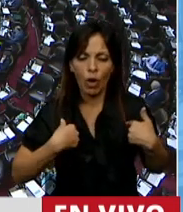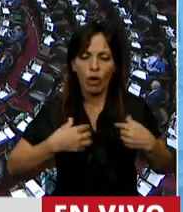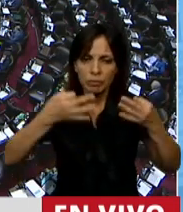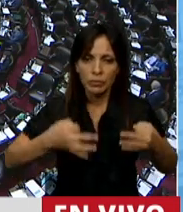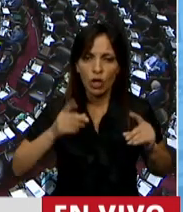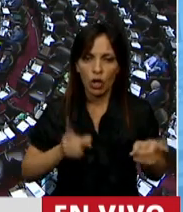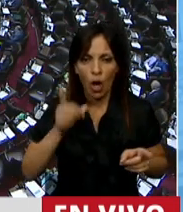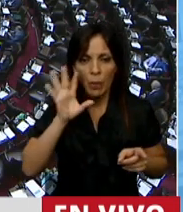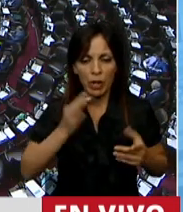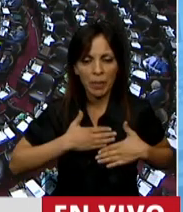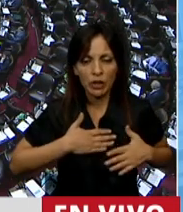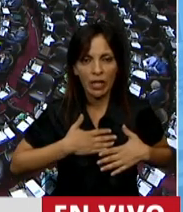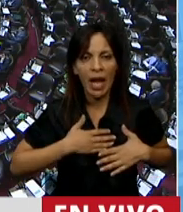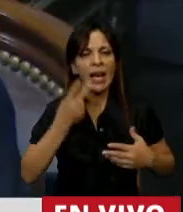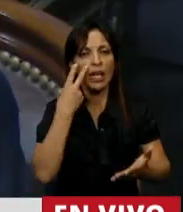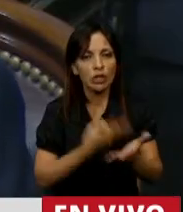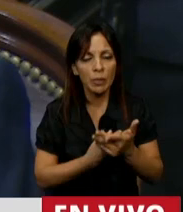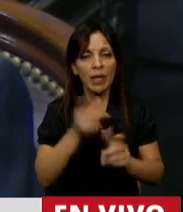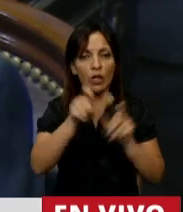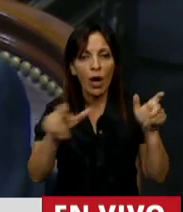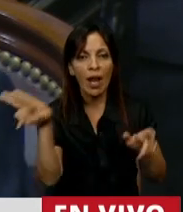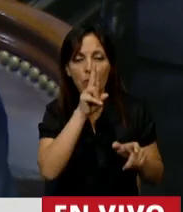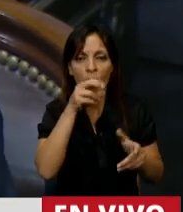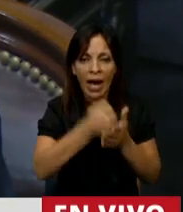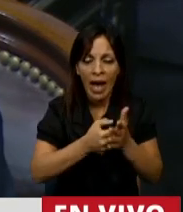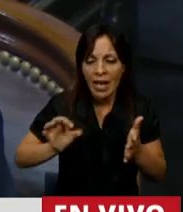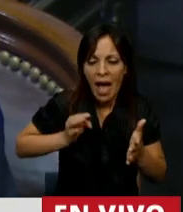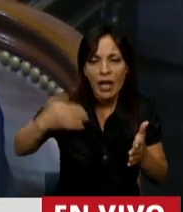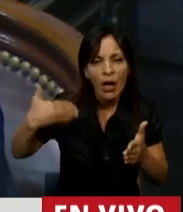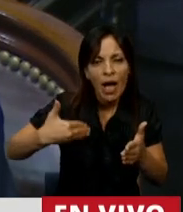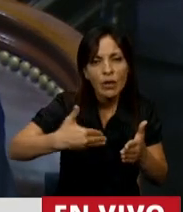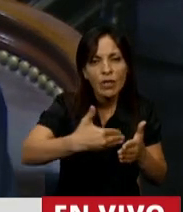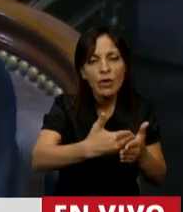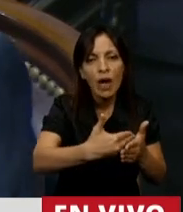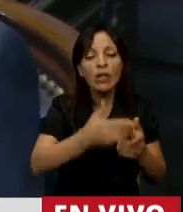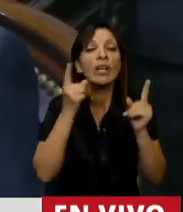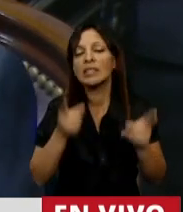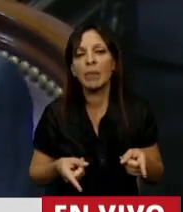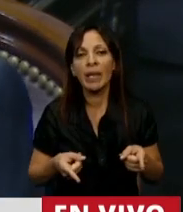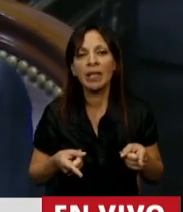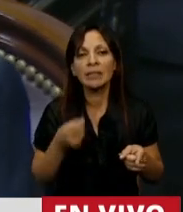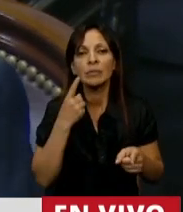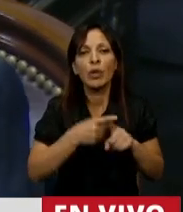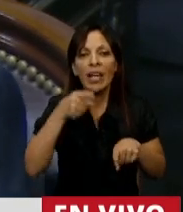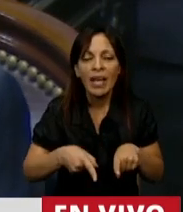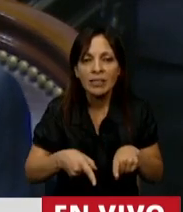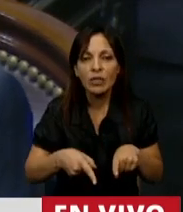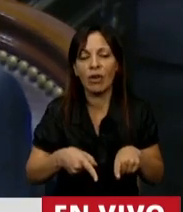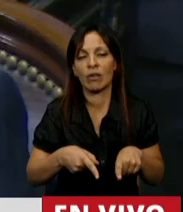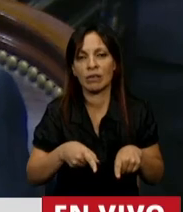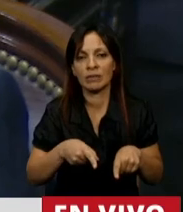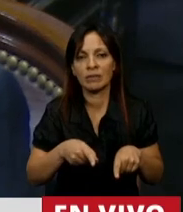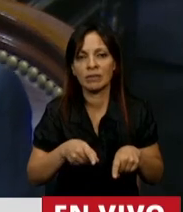en reconocimiento a la lucha de las mujeres en todos estos años, y porque esto no es ni más ni